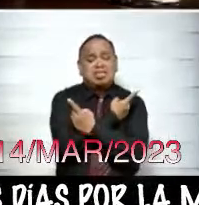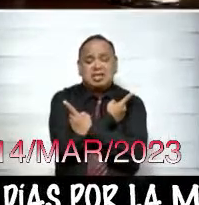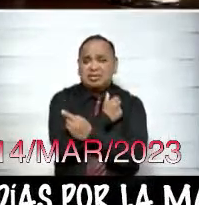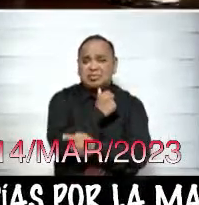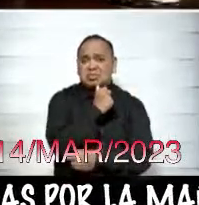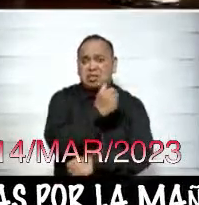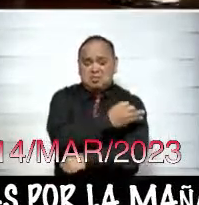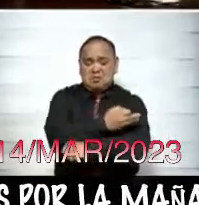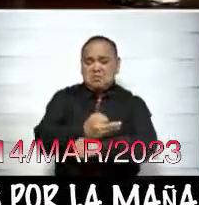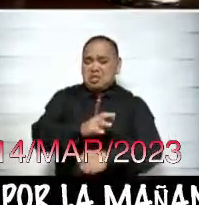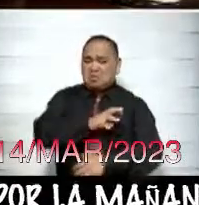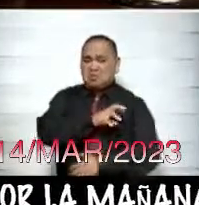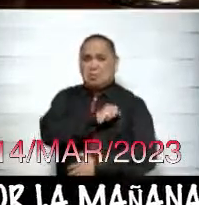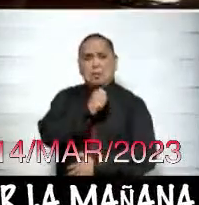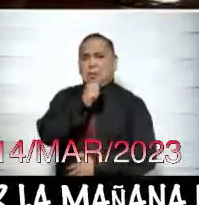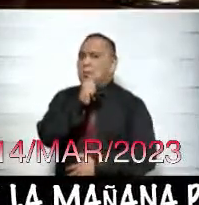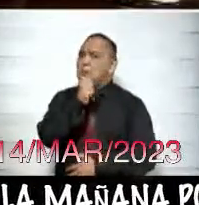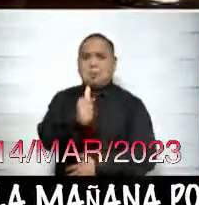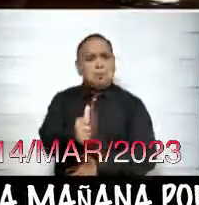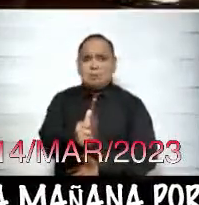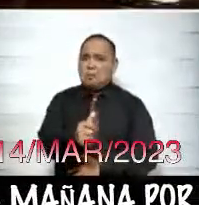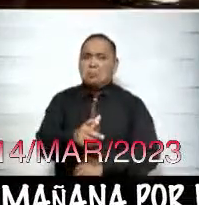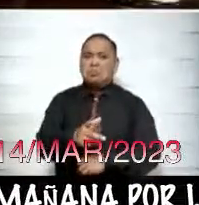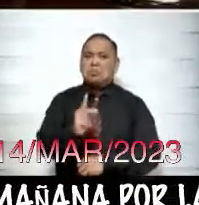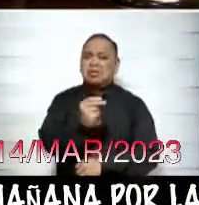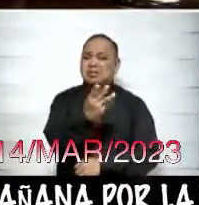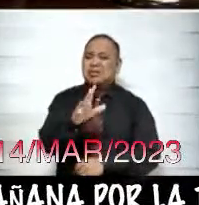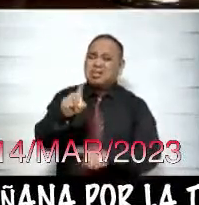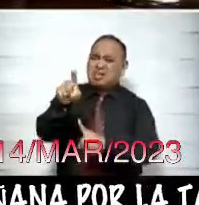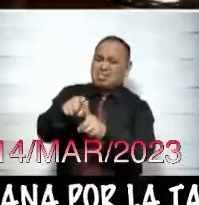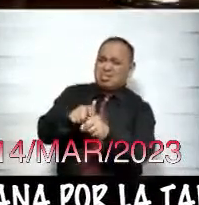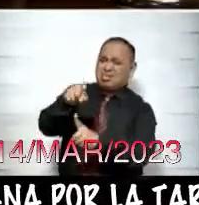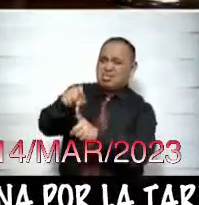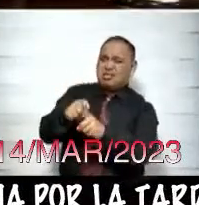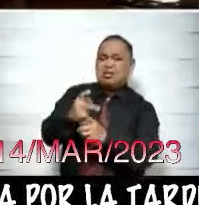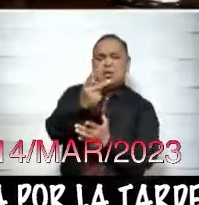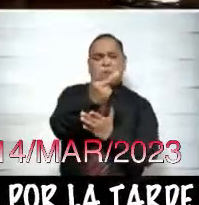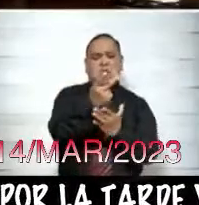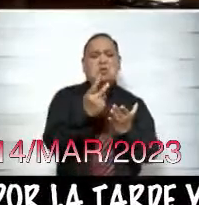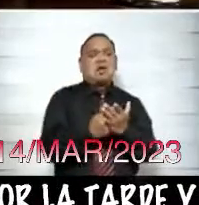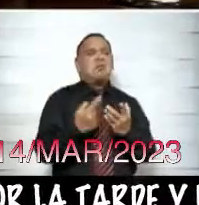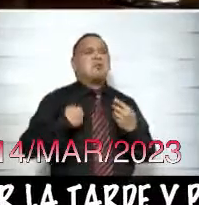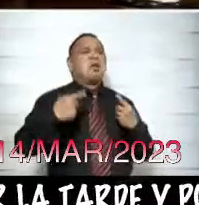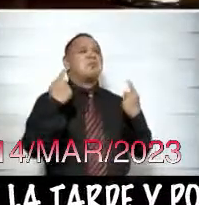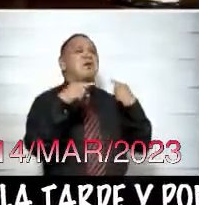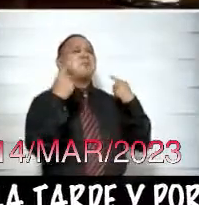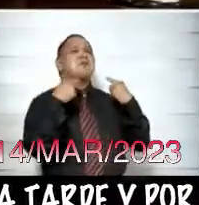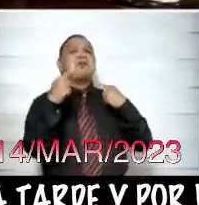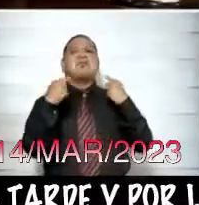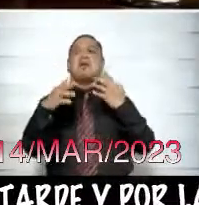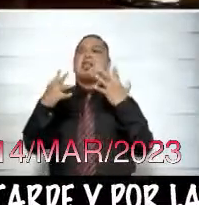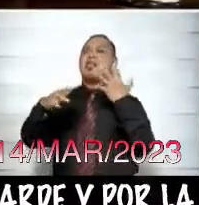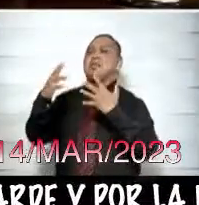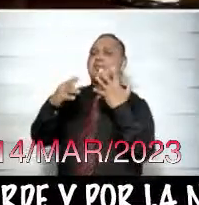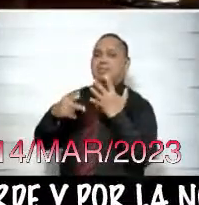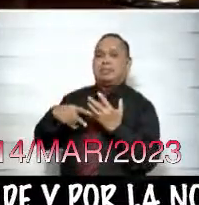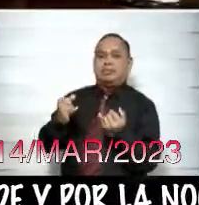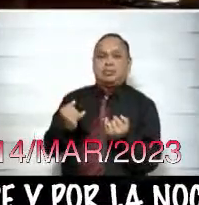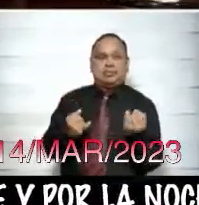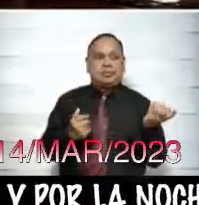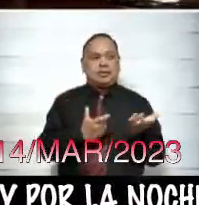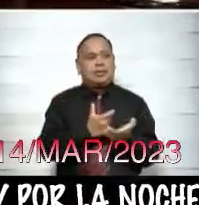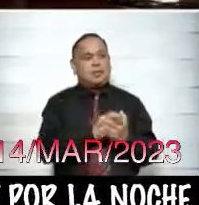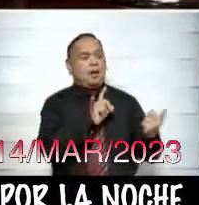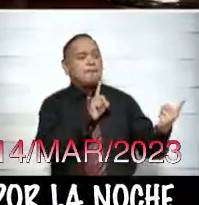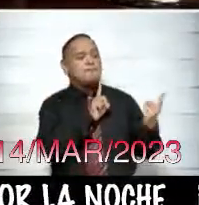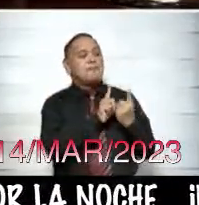familia, y pero sí, eso sí, critican y tienen su programa y hablan y están con quien mejor les pague, son